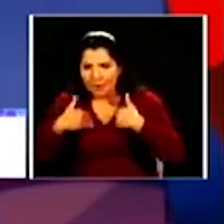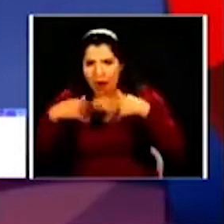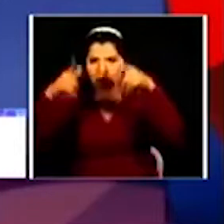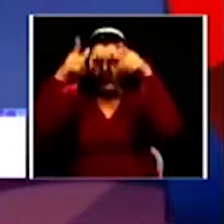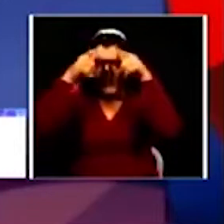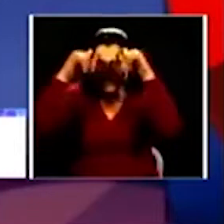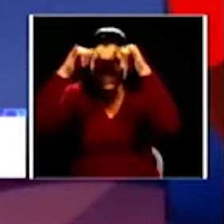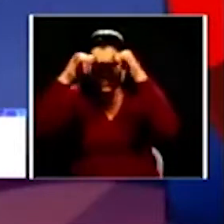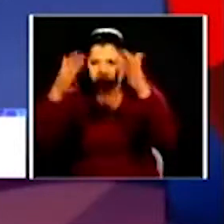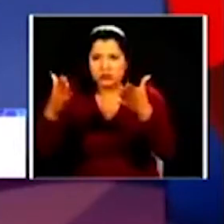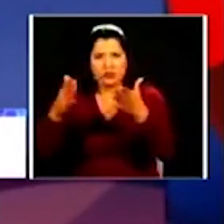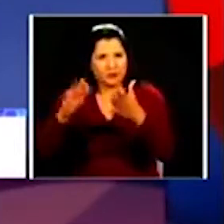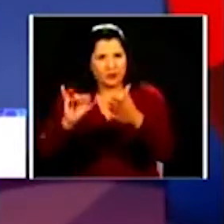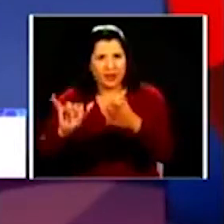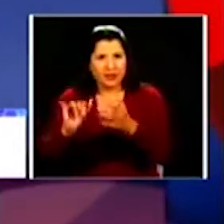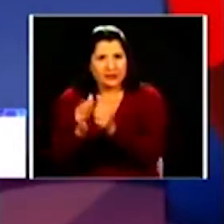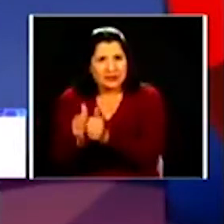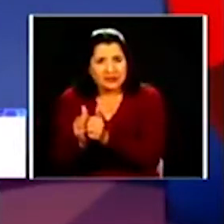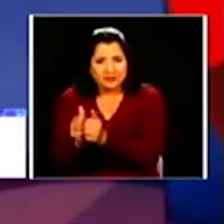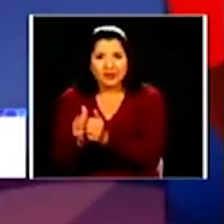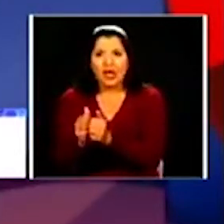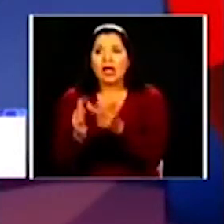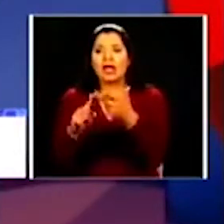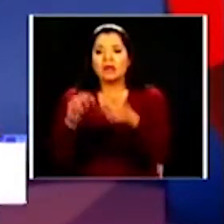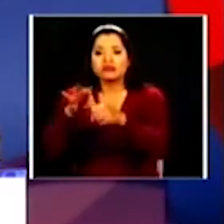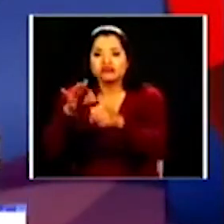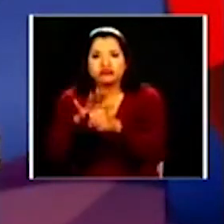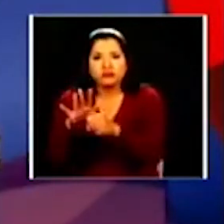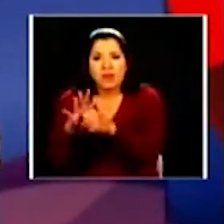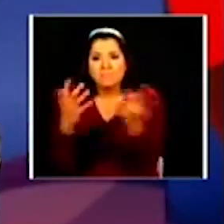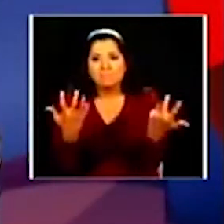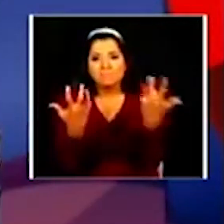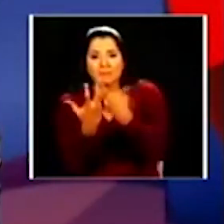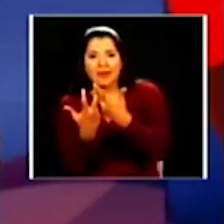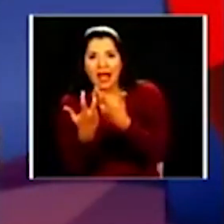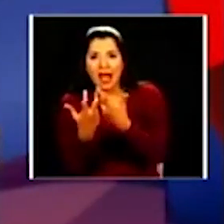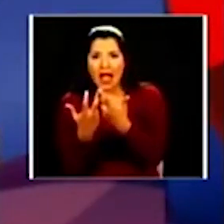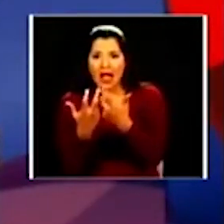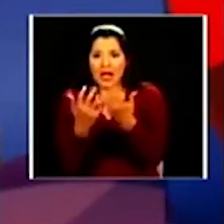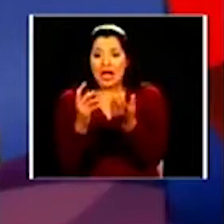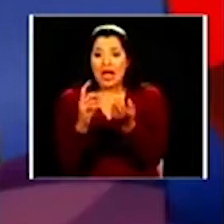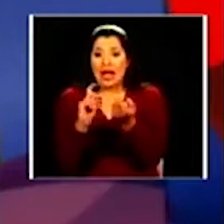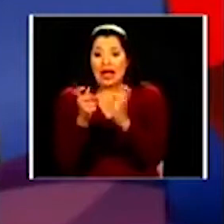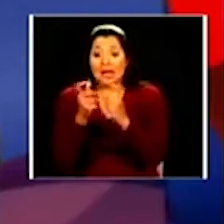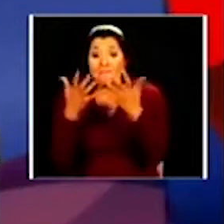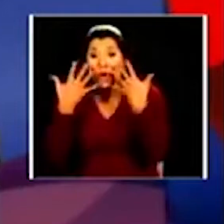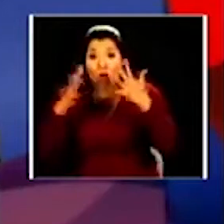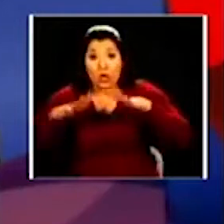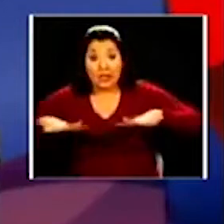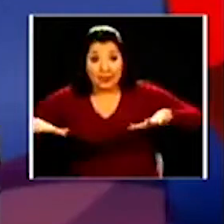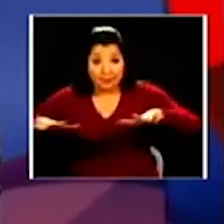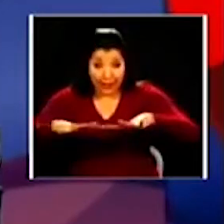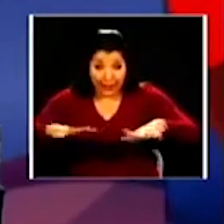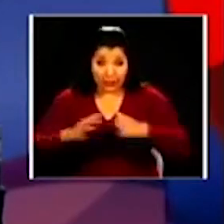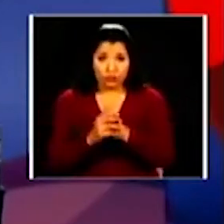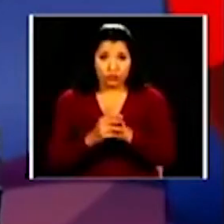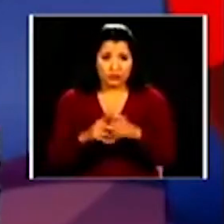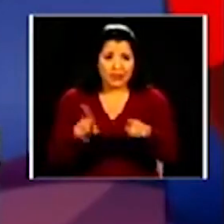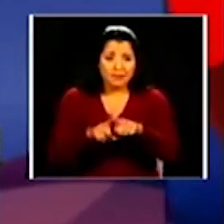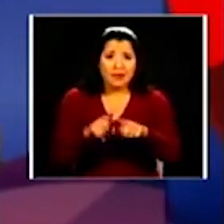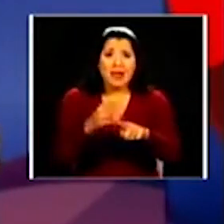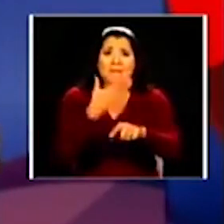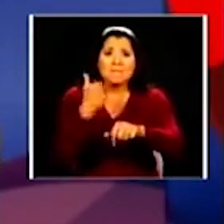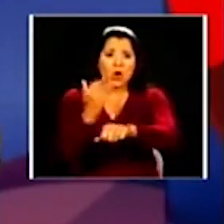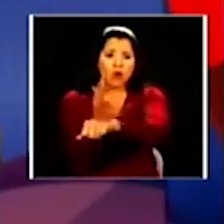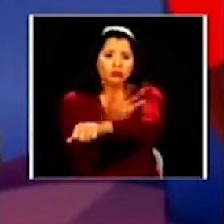más competitivos y genera muchas menores emisiones. En el caso particular de la ganadería, por ejemplo, mejora de pastos que capturan